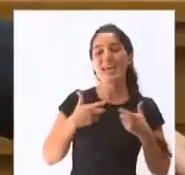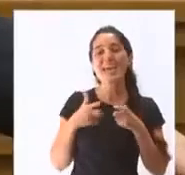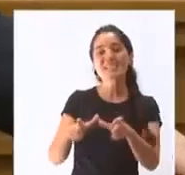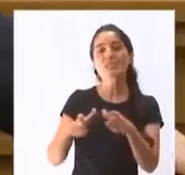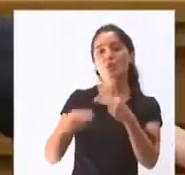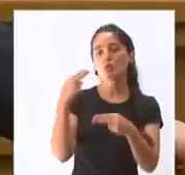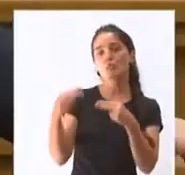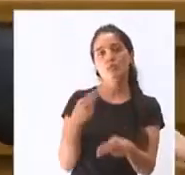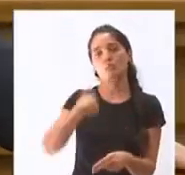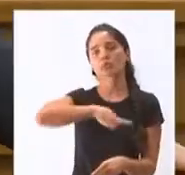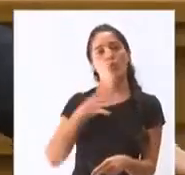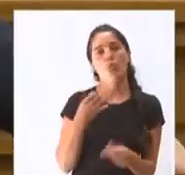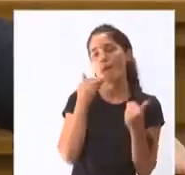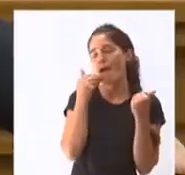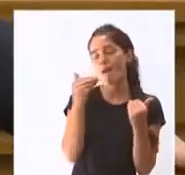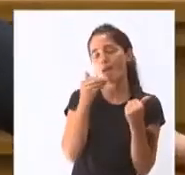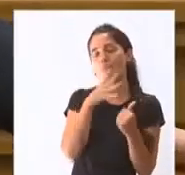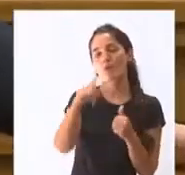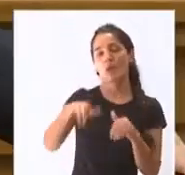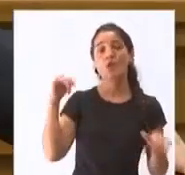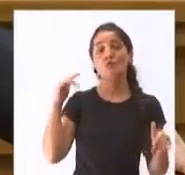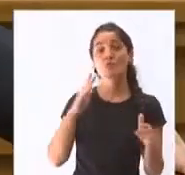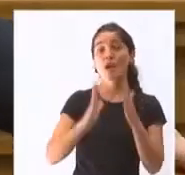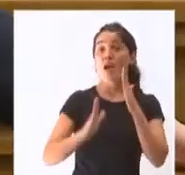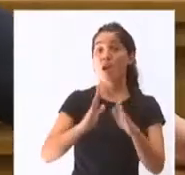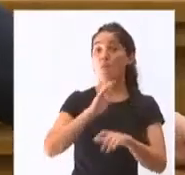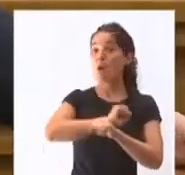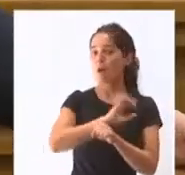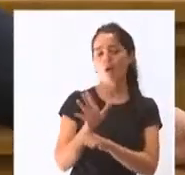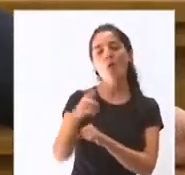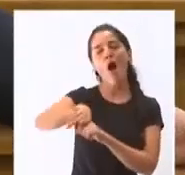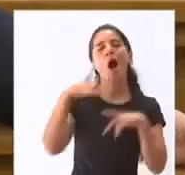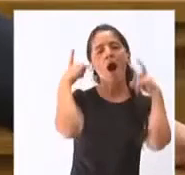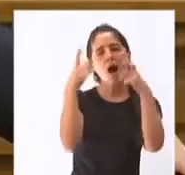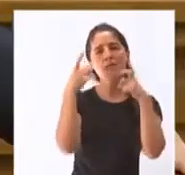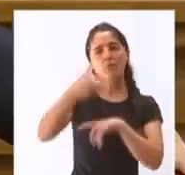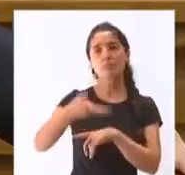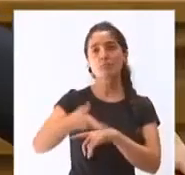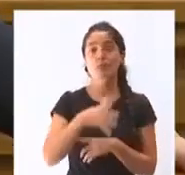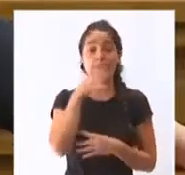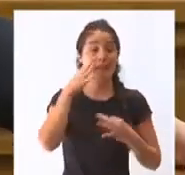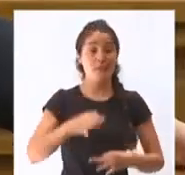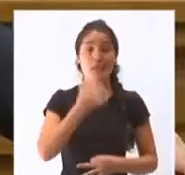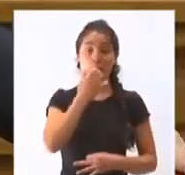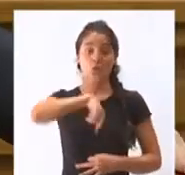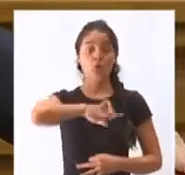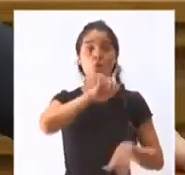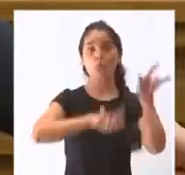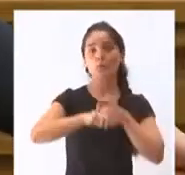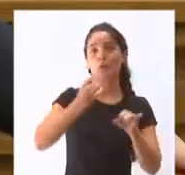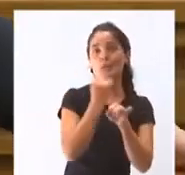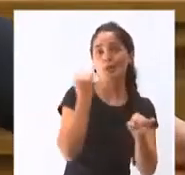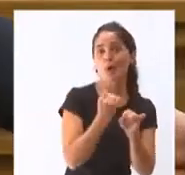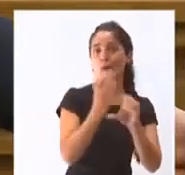en la región en el esfuerzo que han hecho a lo largo del código porque realmente cuando no hemos podido tener de trabajadores de enfocan o